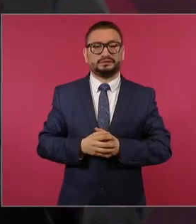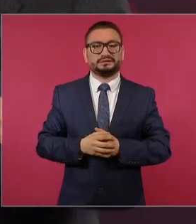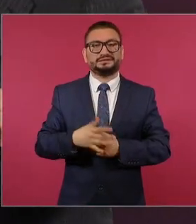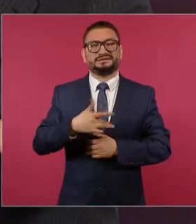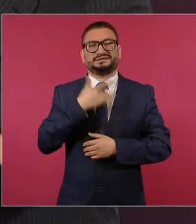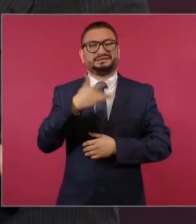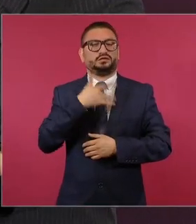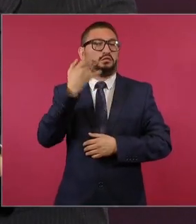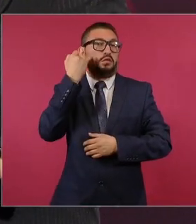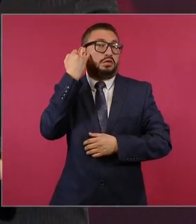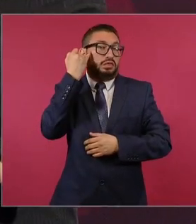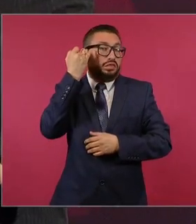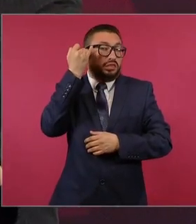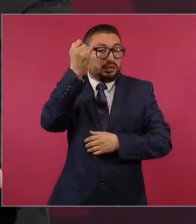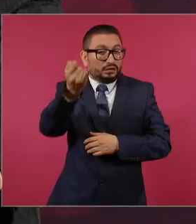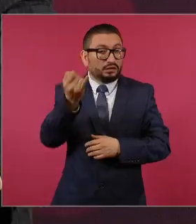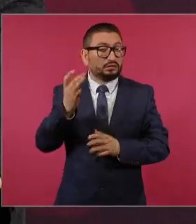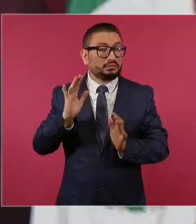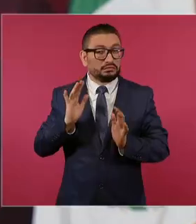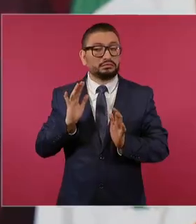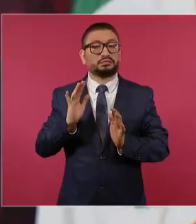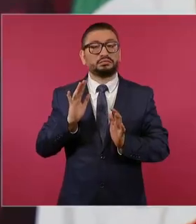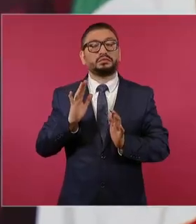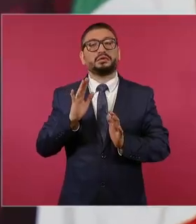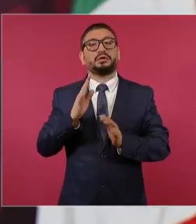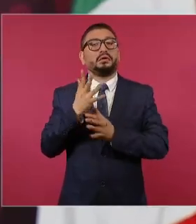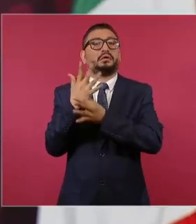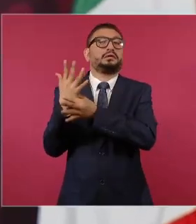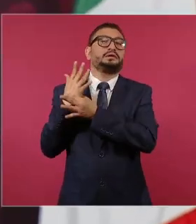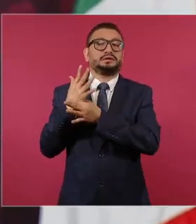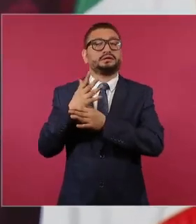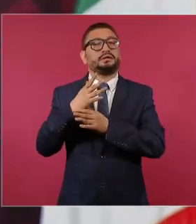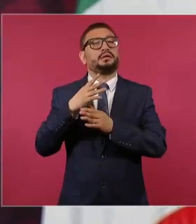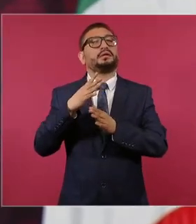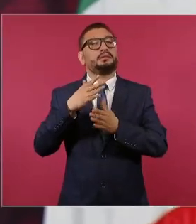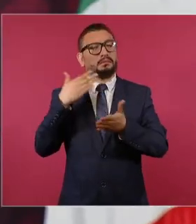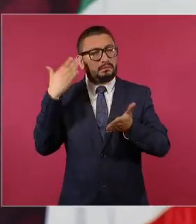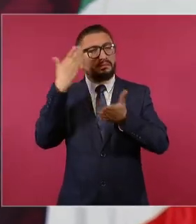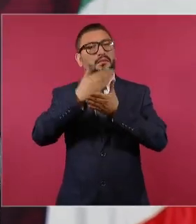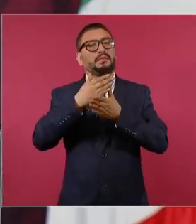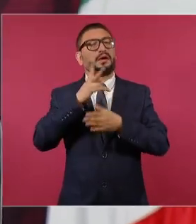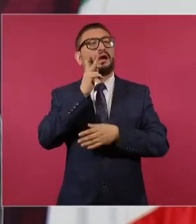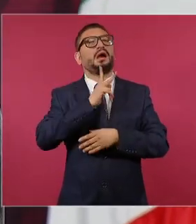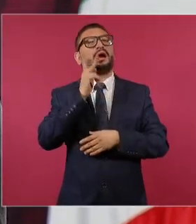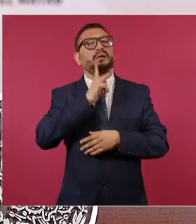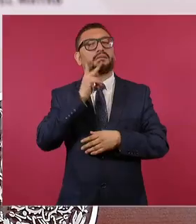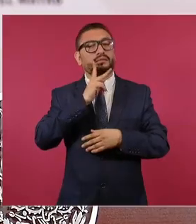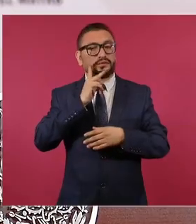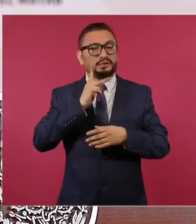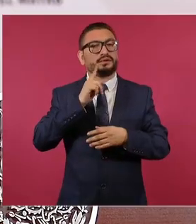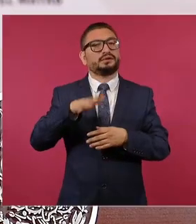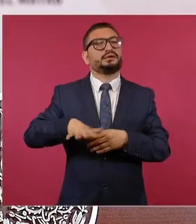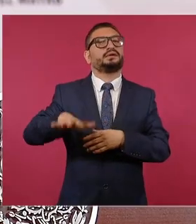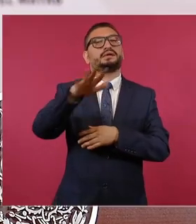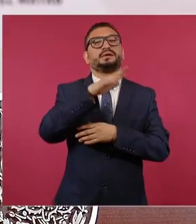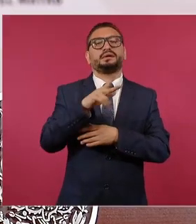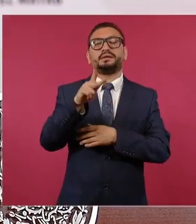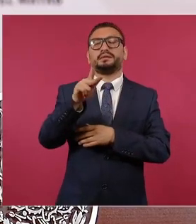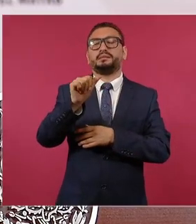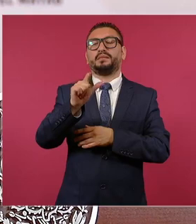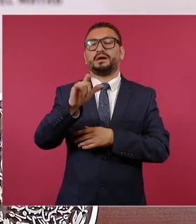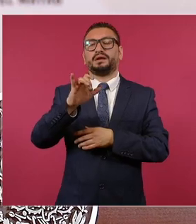la idea de decir, vamos a ir a ver a Palenque